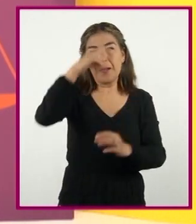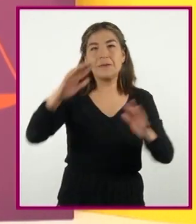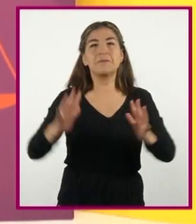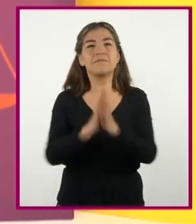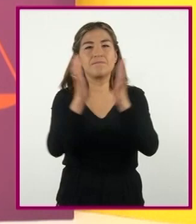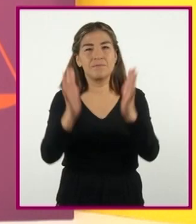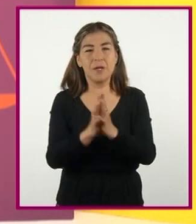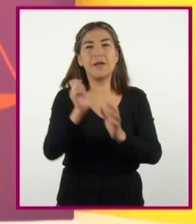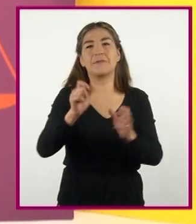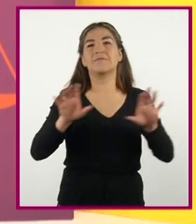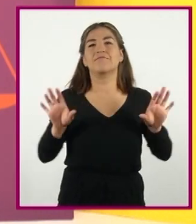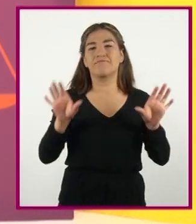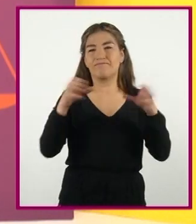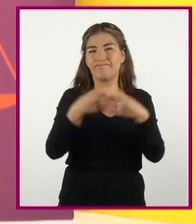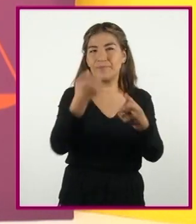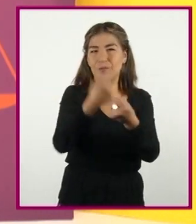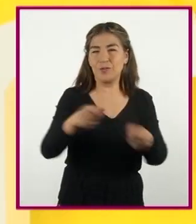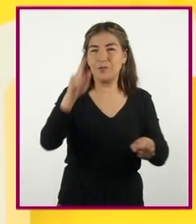una sociedad global.